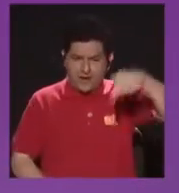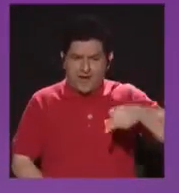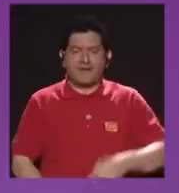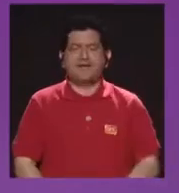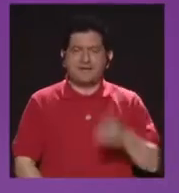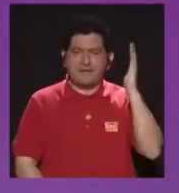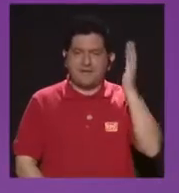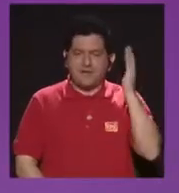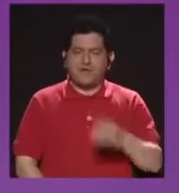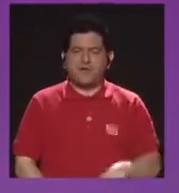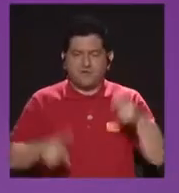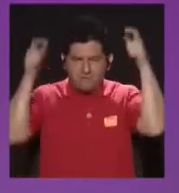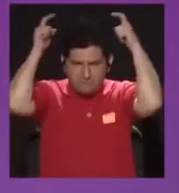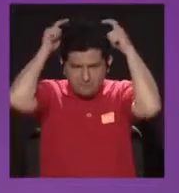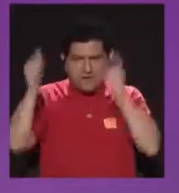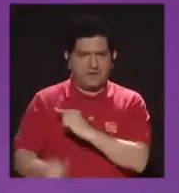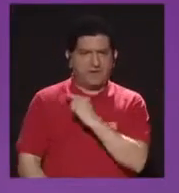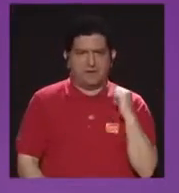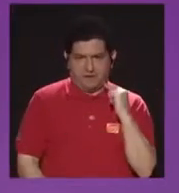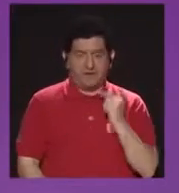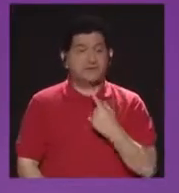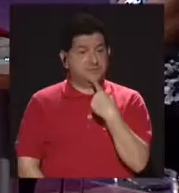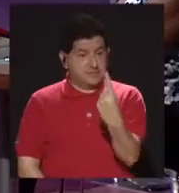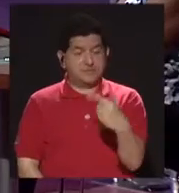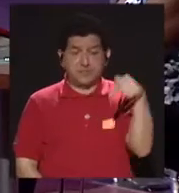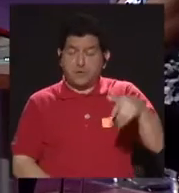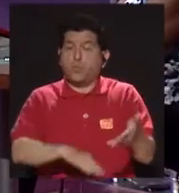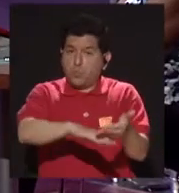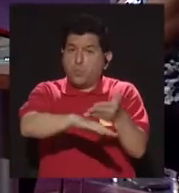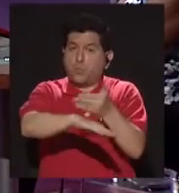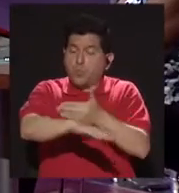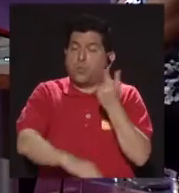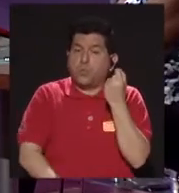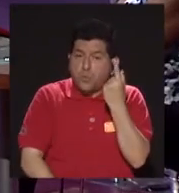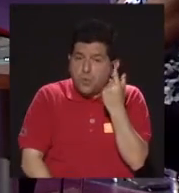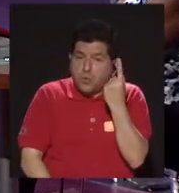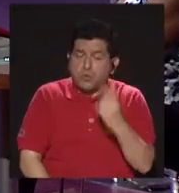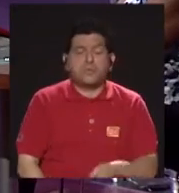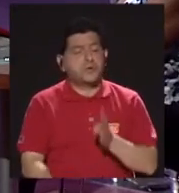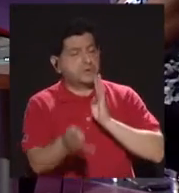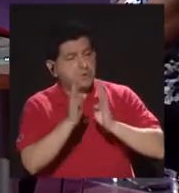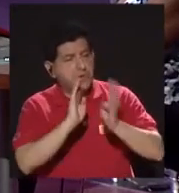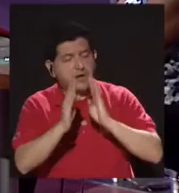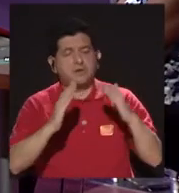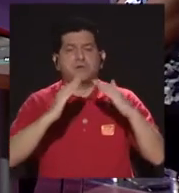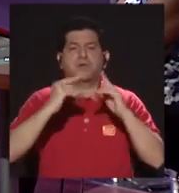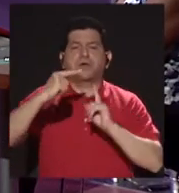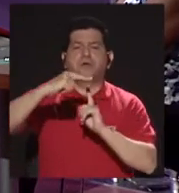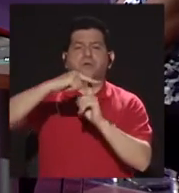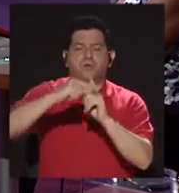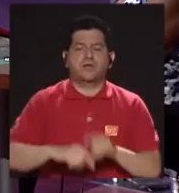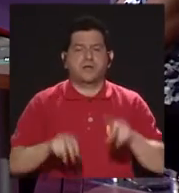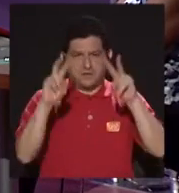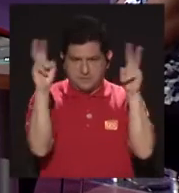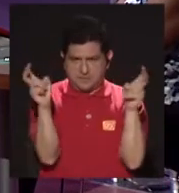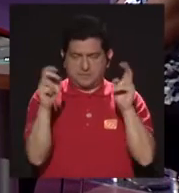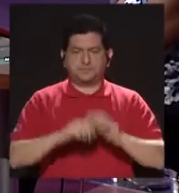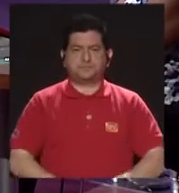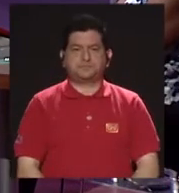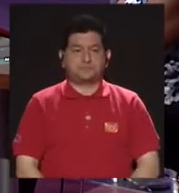entonces pienso que hemos caminado bastante en entendernos en conversar con la iglesia sobre estos temas